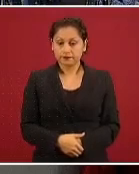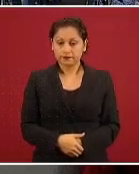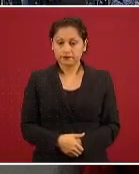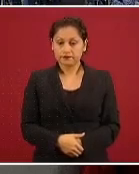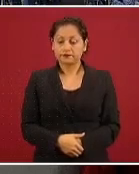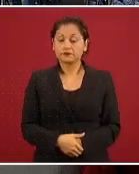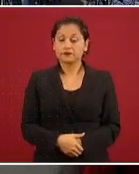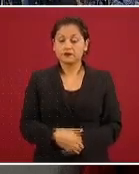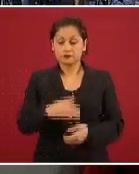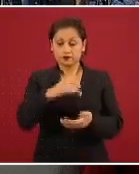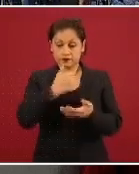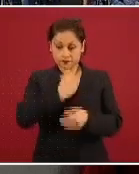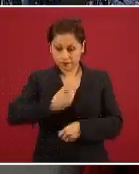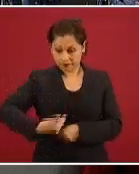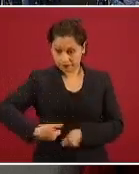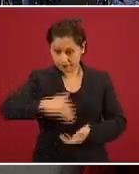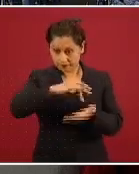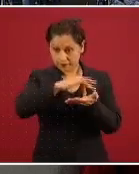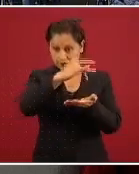Gracias,